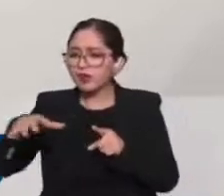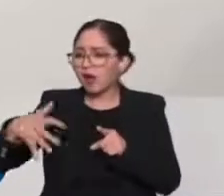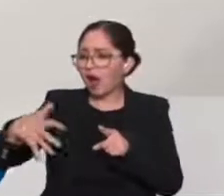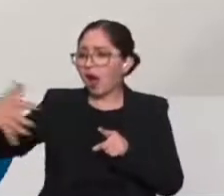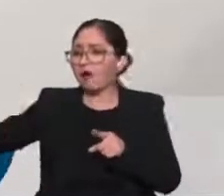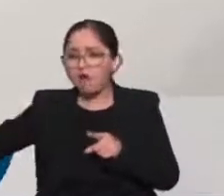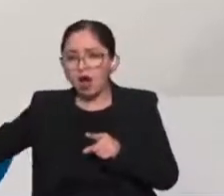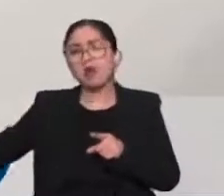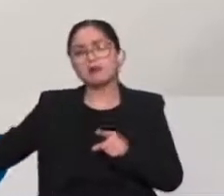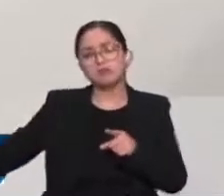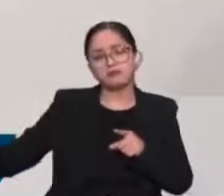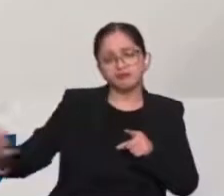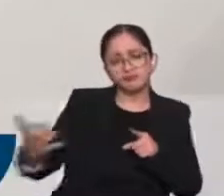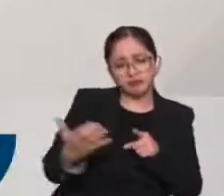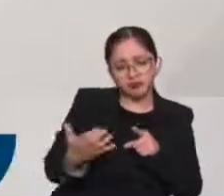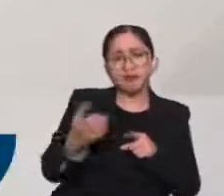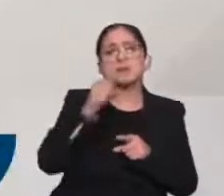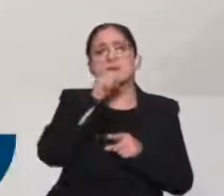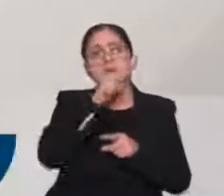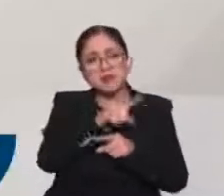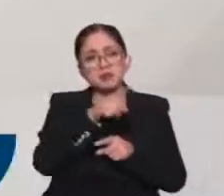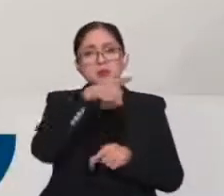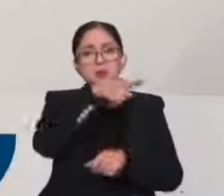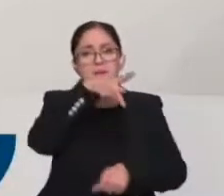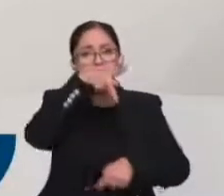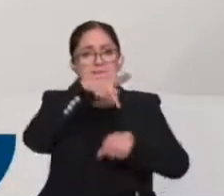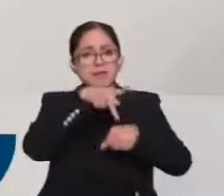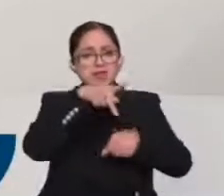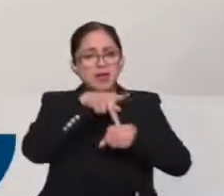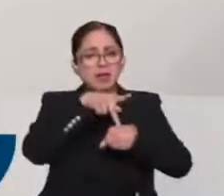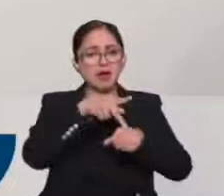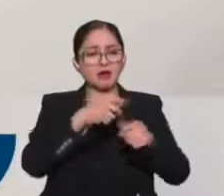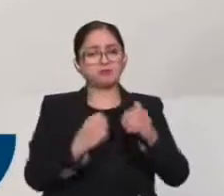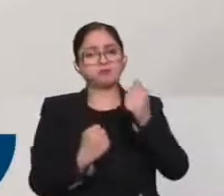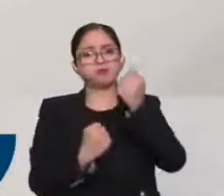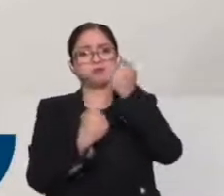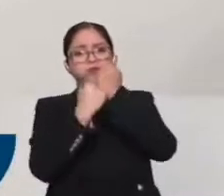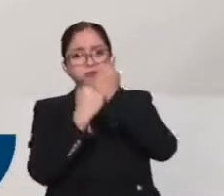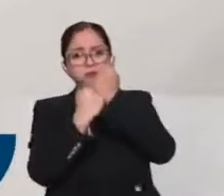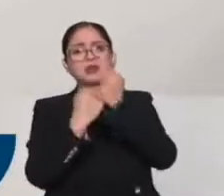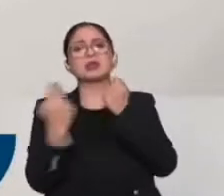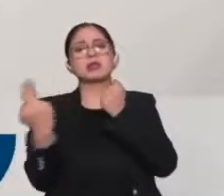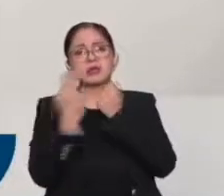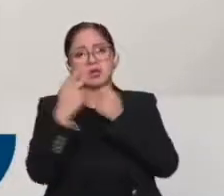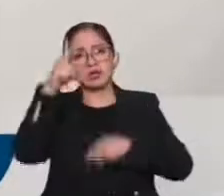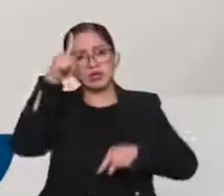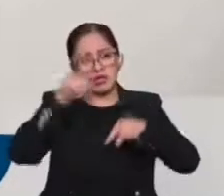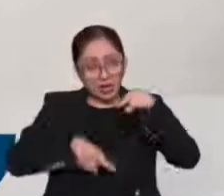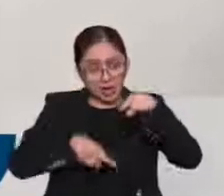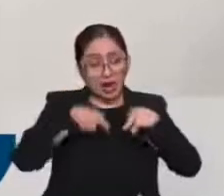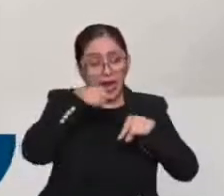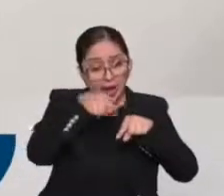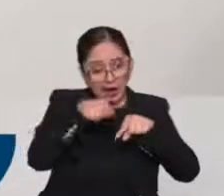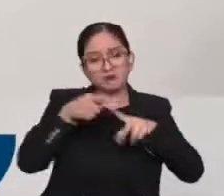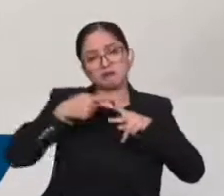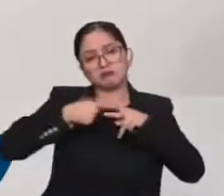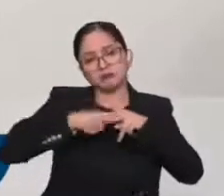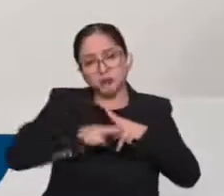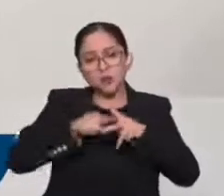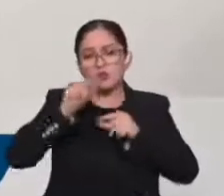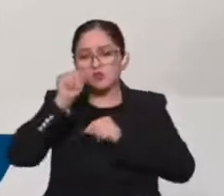Fiscalía solicitó que se quitara parte de esta piedra del balastro que sostiene las vías para poder iniciar a